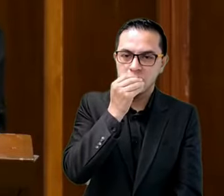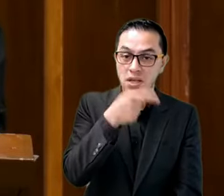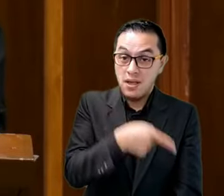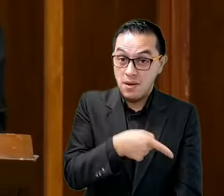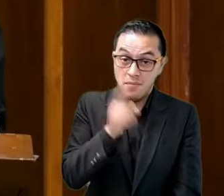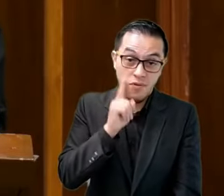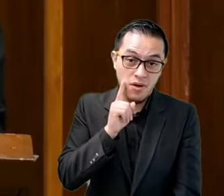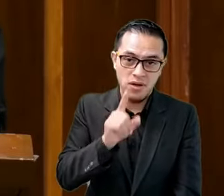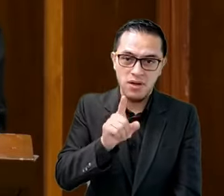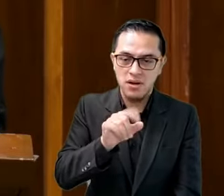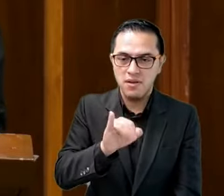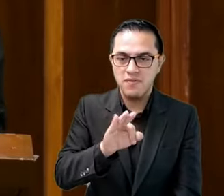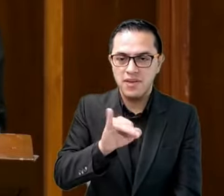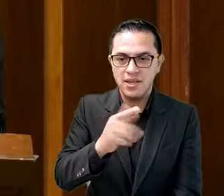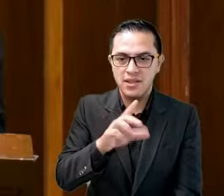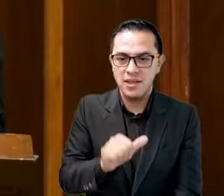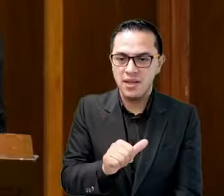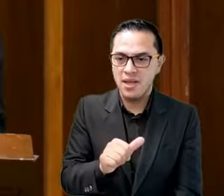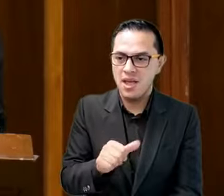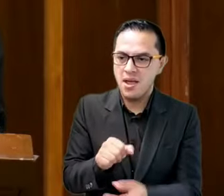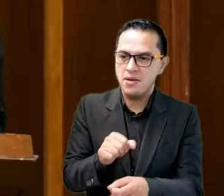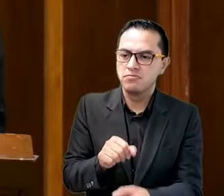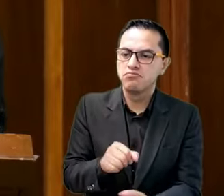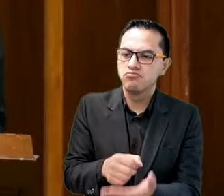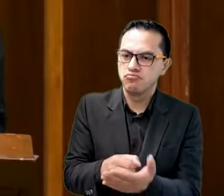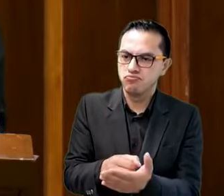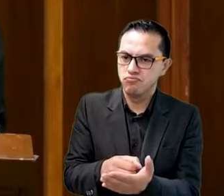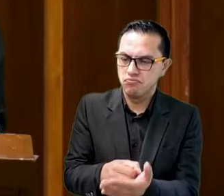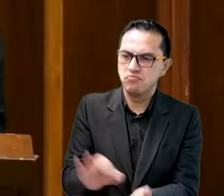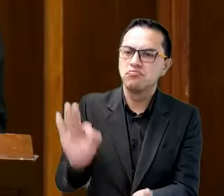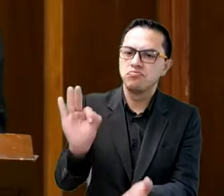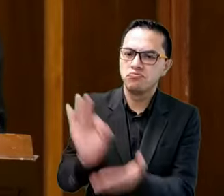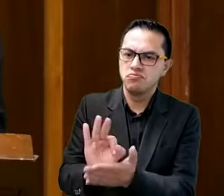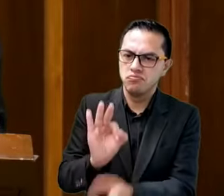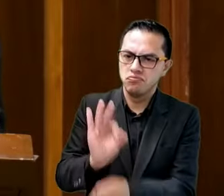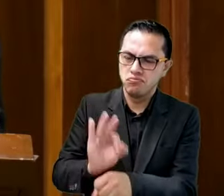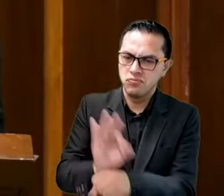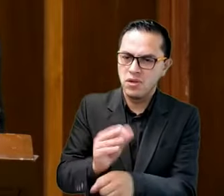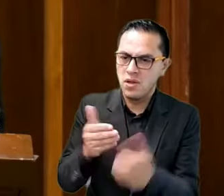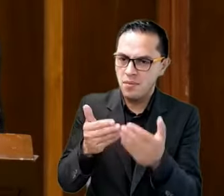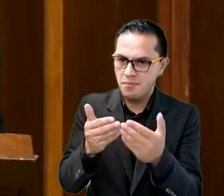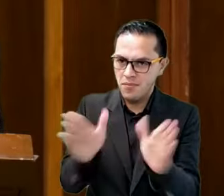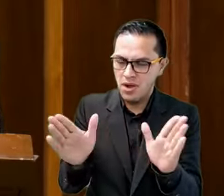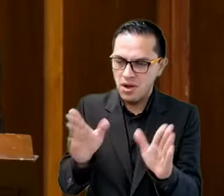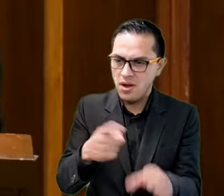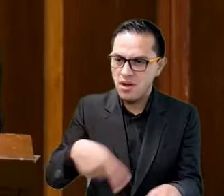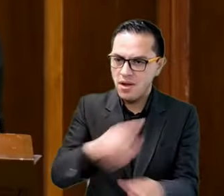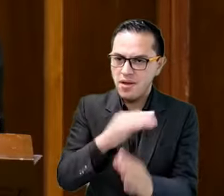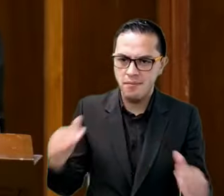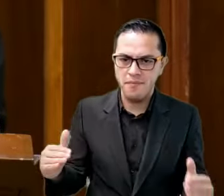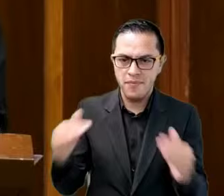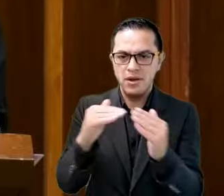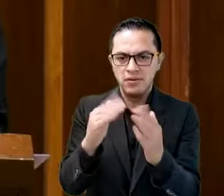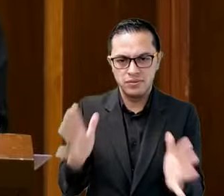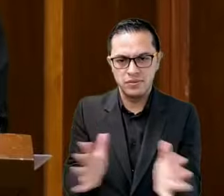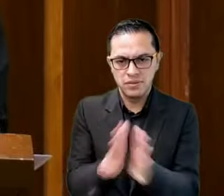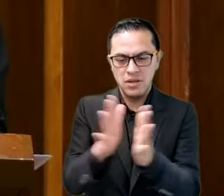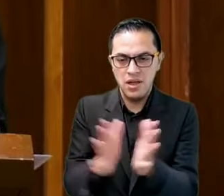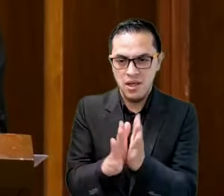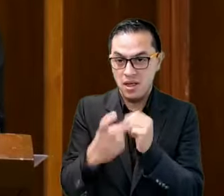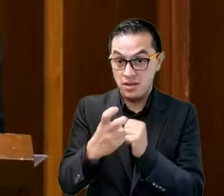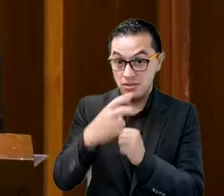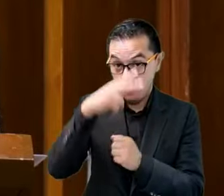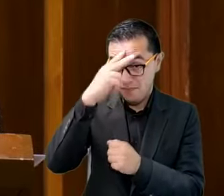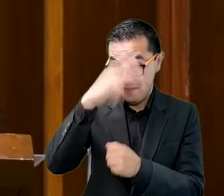democrática y la participación ciudadana como el camino hacia un México verdaderamente libre